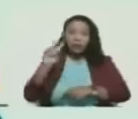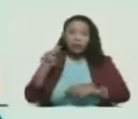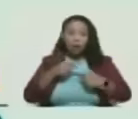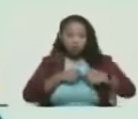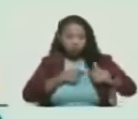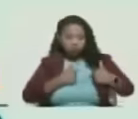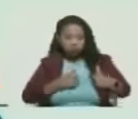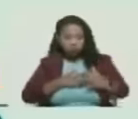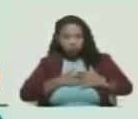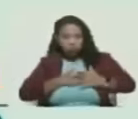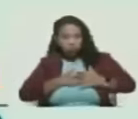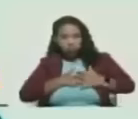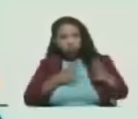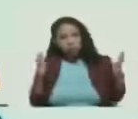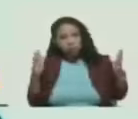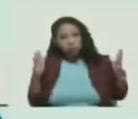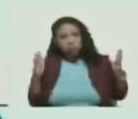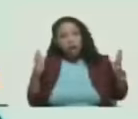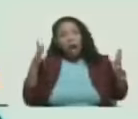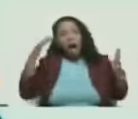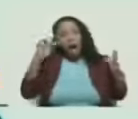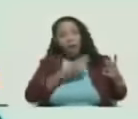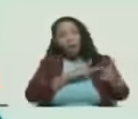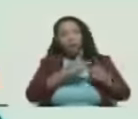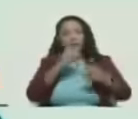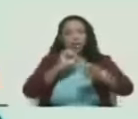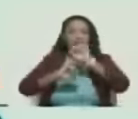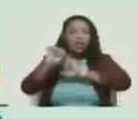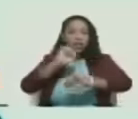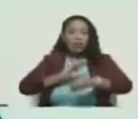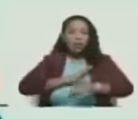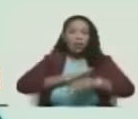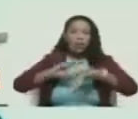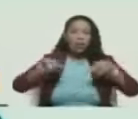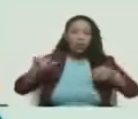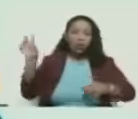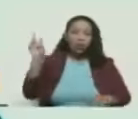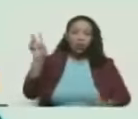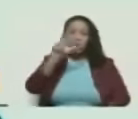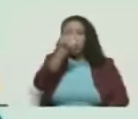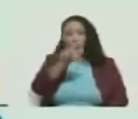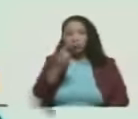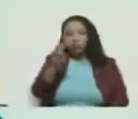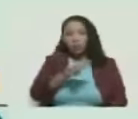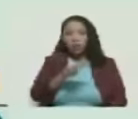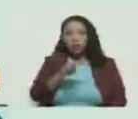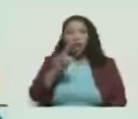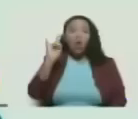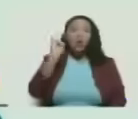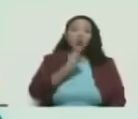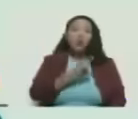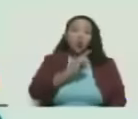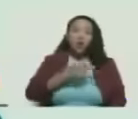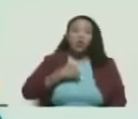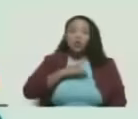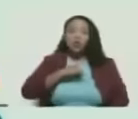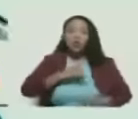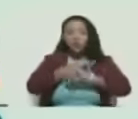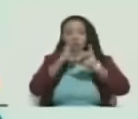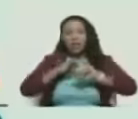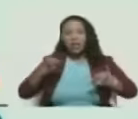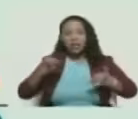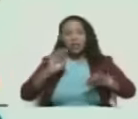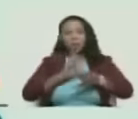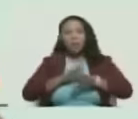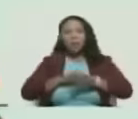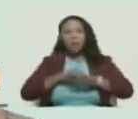y que tienen pues la voluntad de defenderla. Y bueno, el día lunes estamos además muy contentos, muy felices,